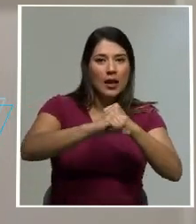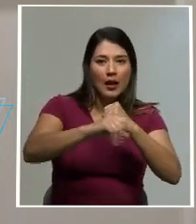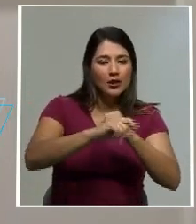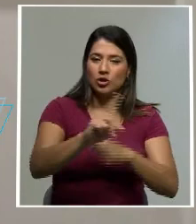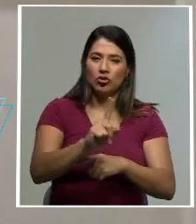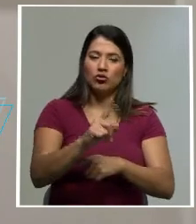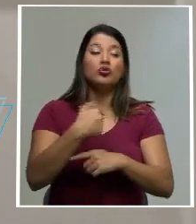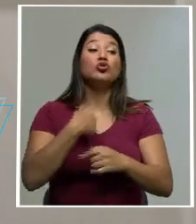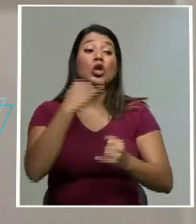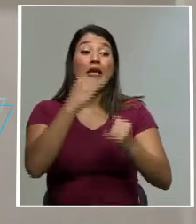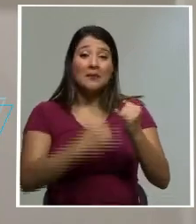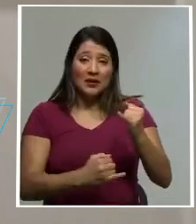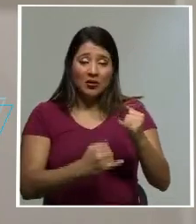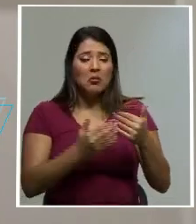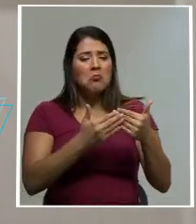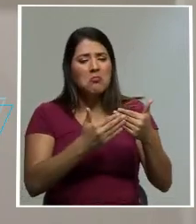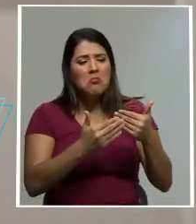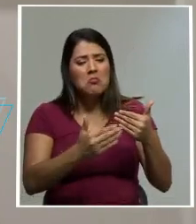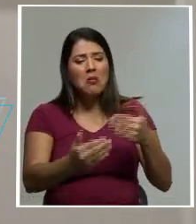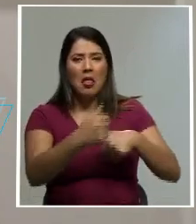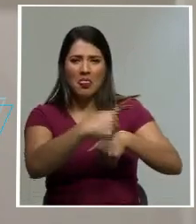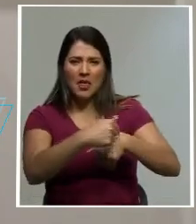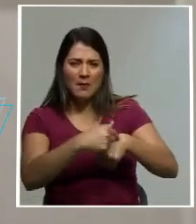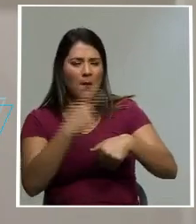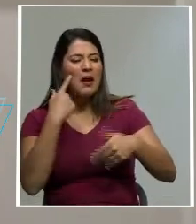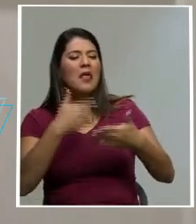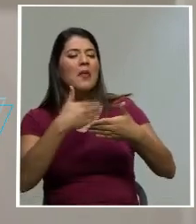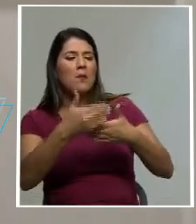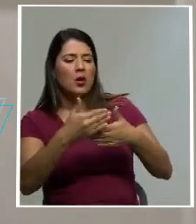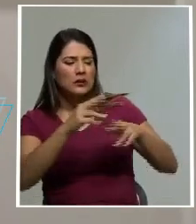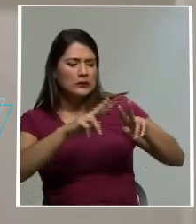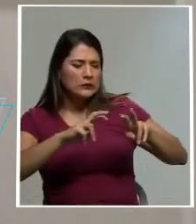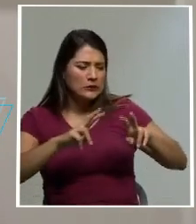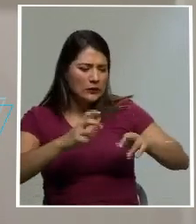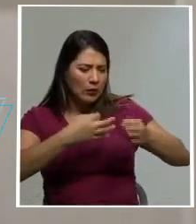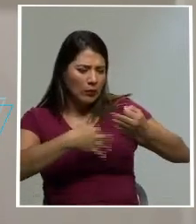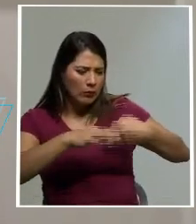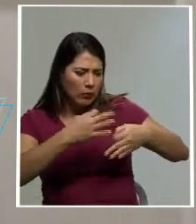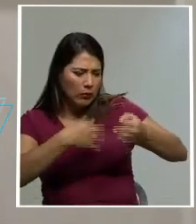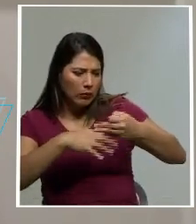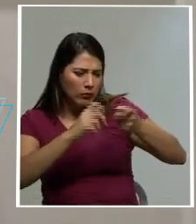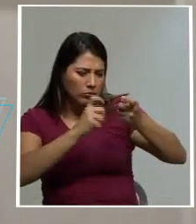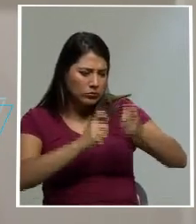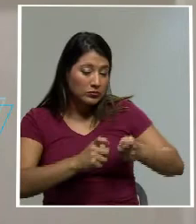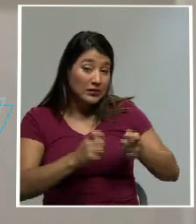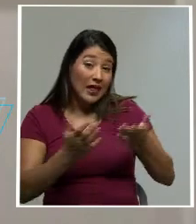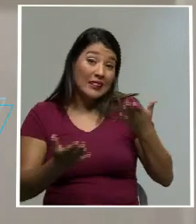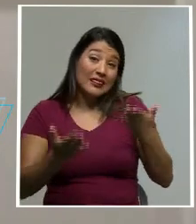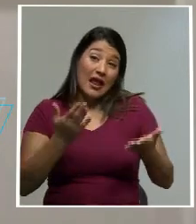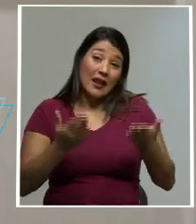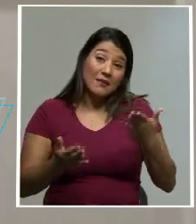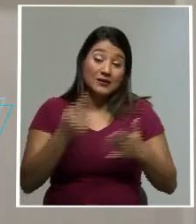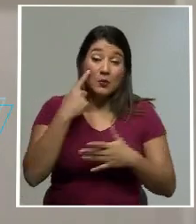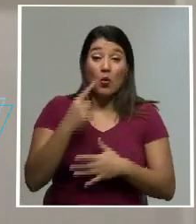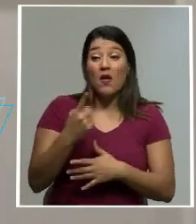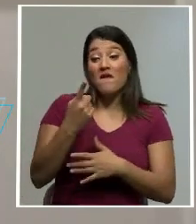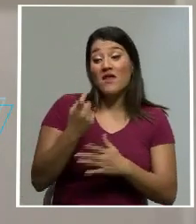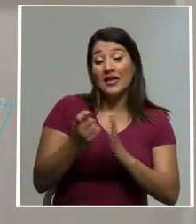bueno, quizá, no sé, eso puede ser mi escasez de talento o mi exceso de